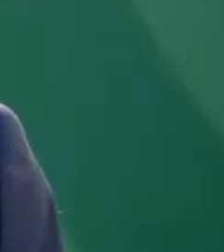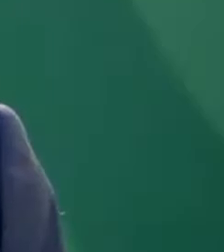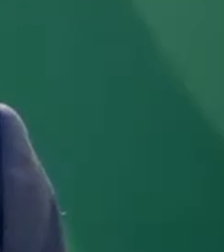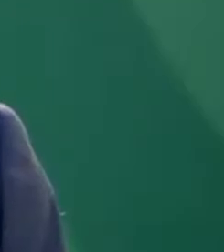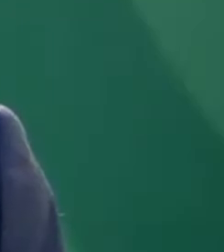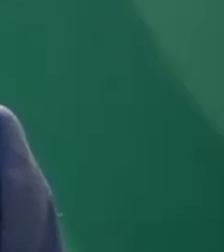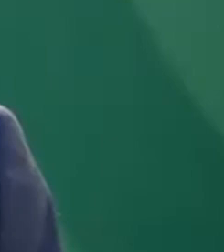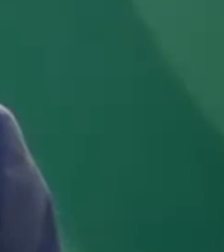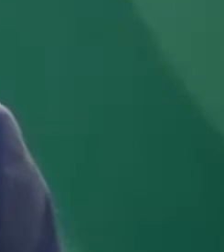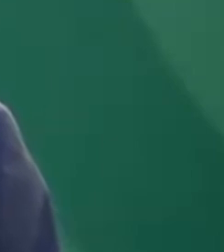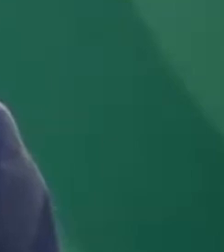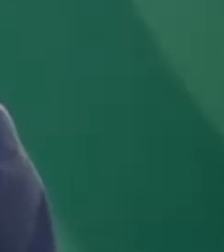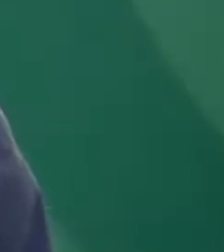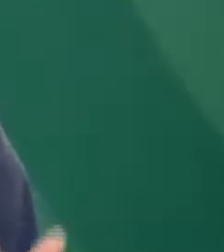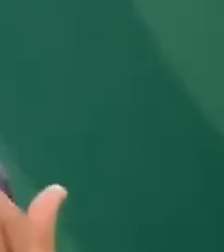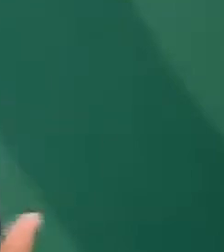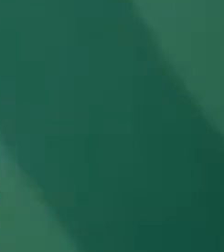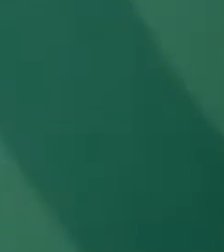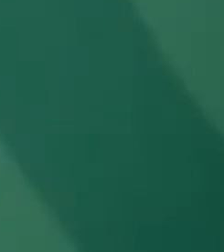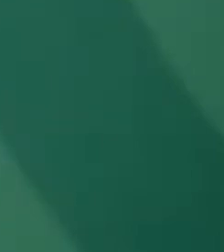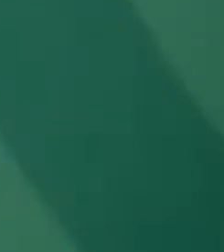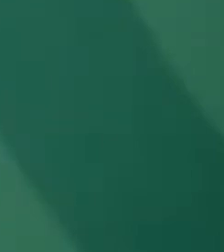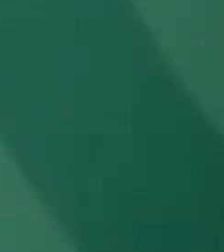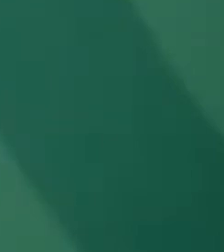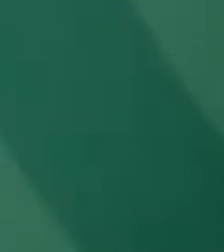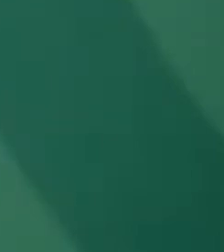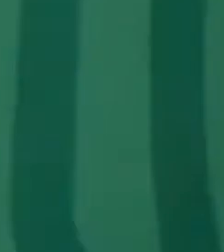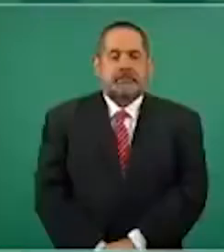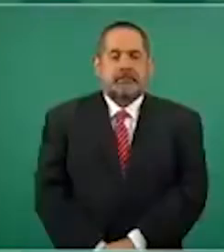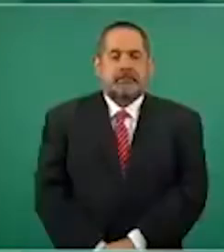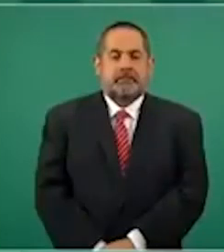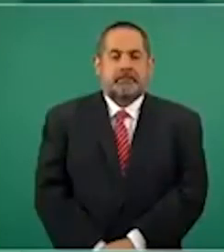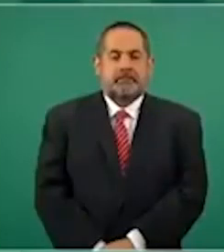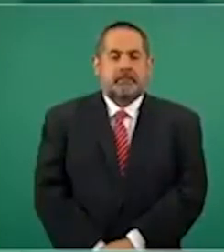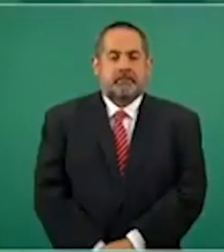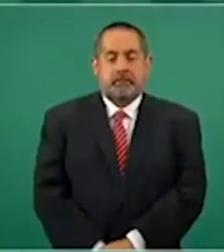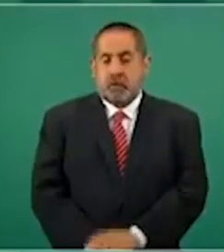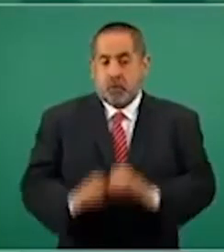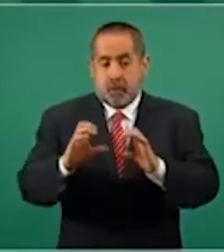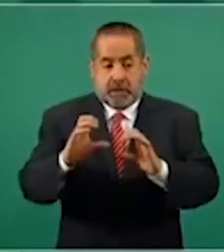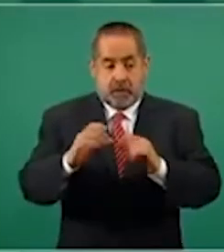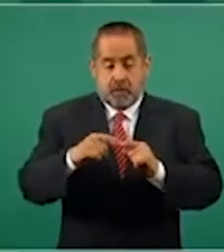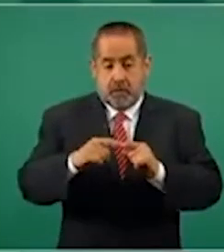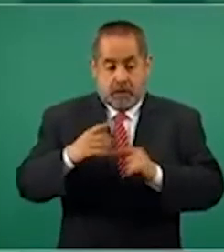de las personas. Un dirigente puede poner en riesgo su vida,